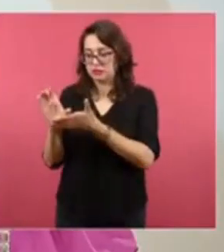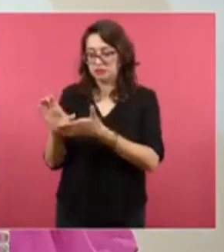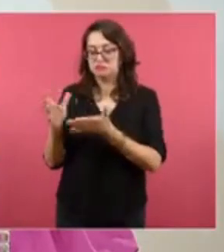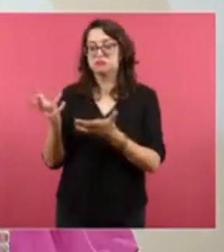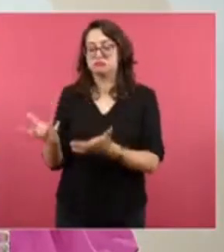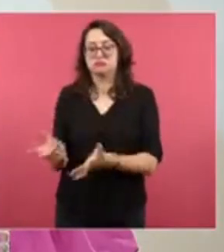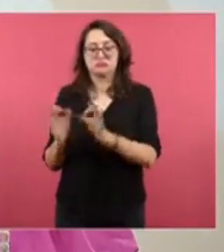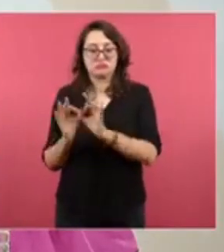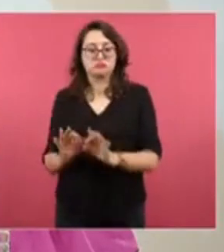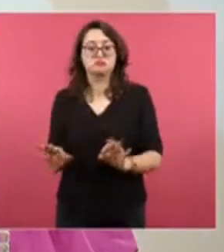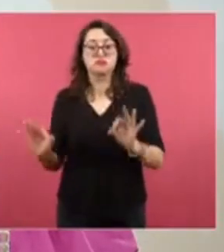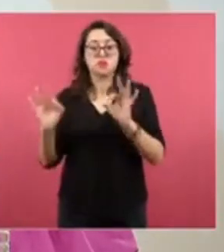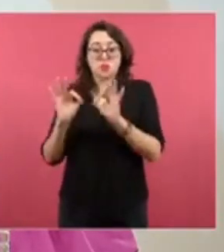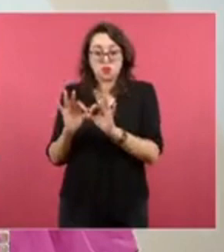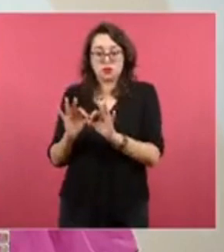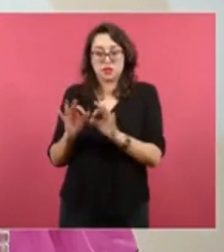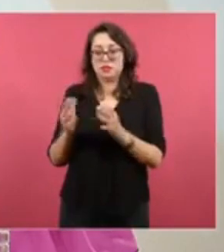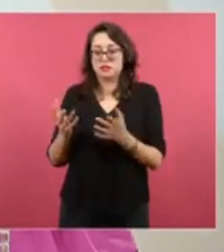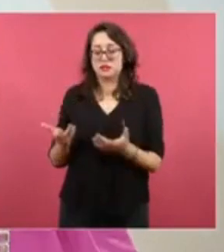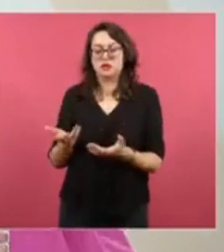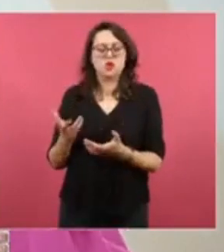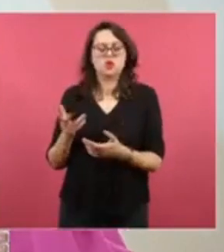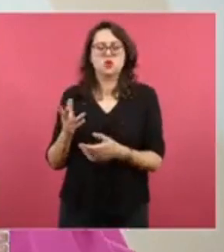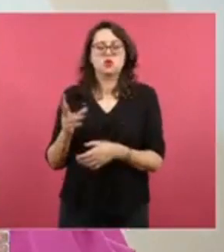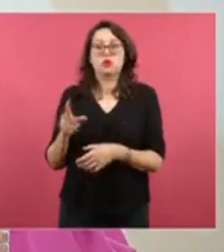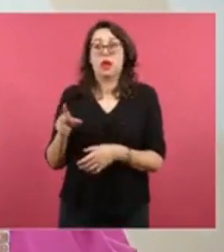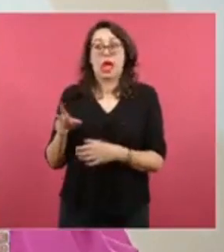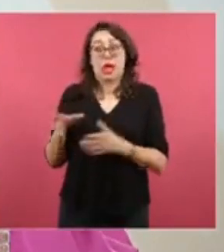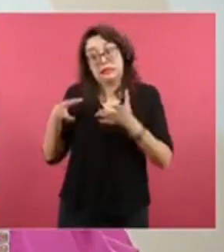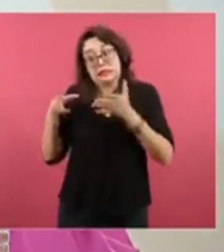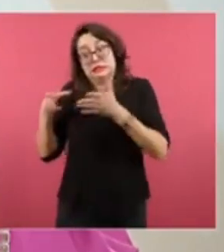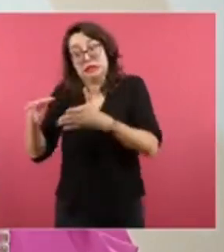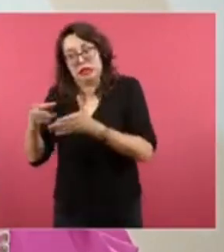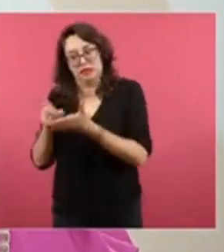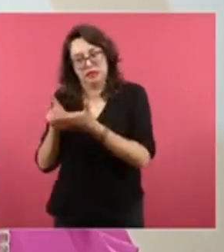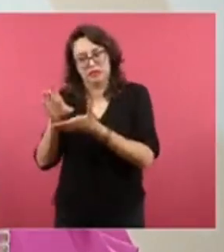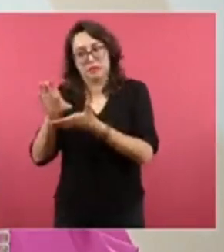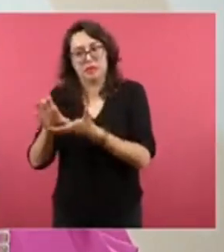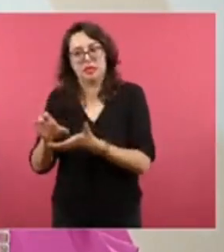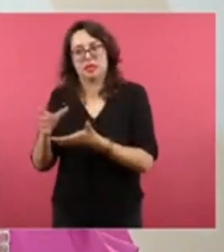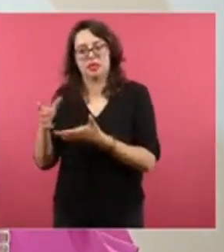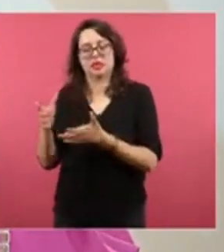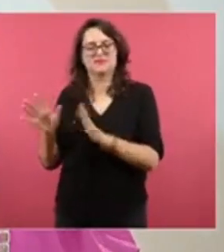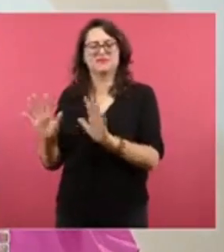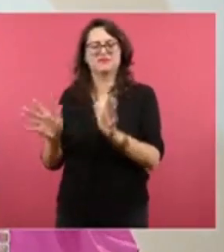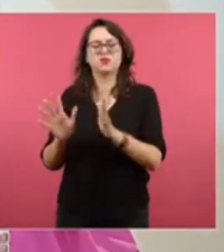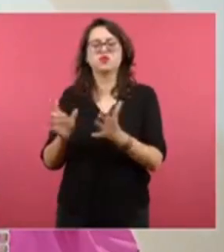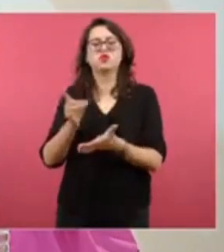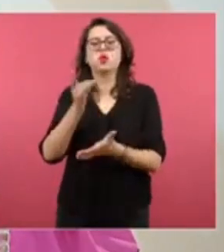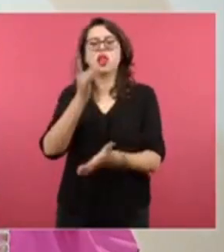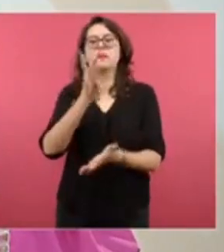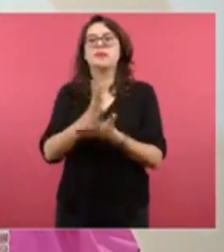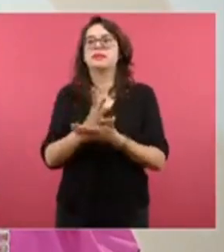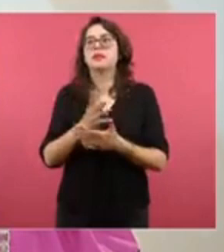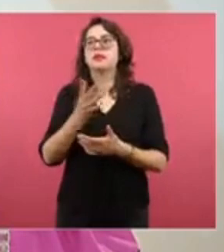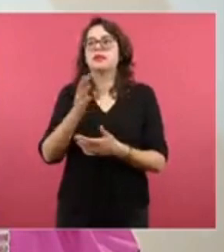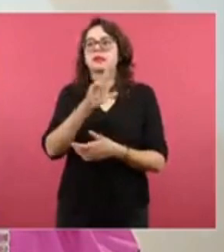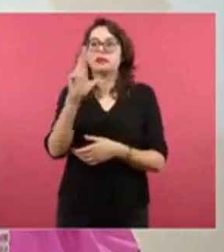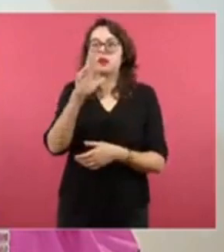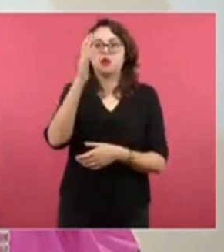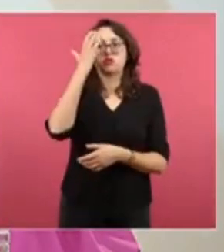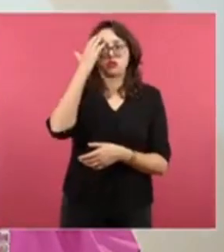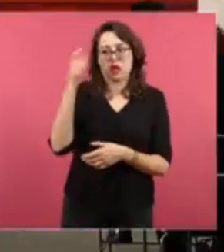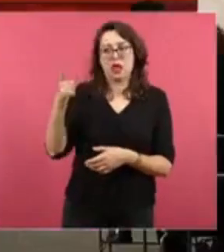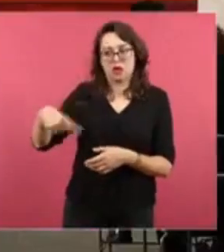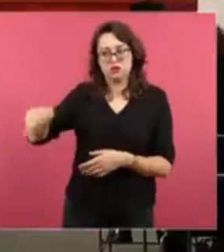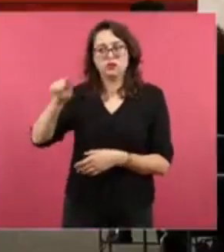específica como para enfatizar su condición, sino como un reconocimiento que la nueva escuela mexicana les da. Entonces,